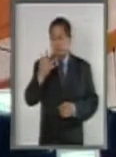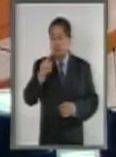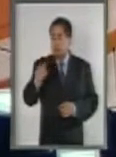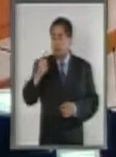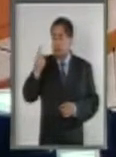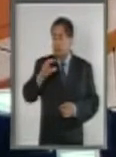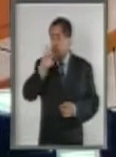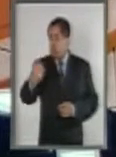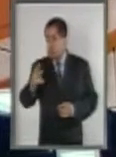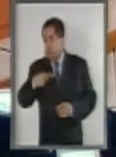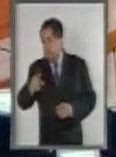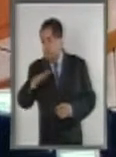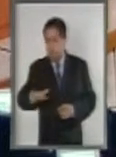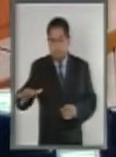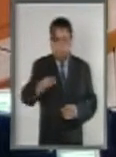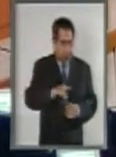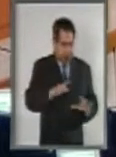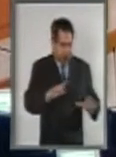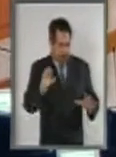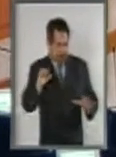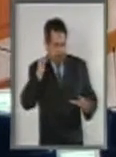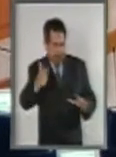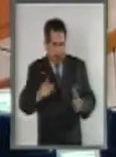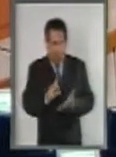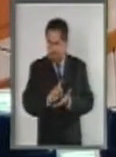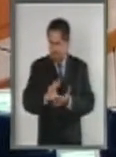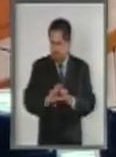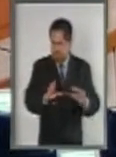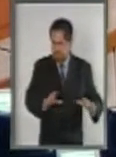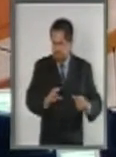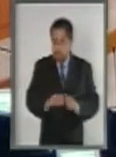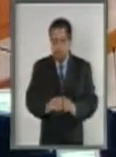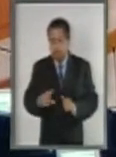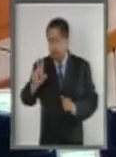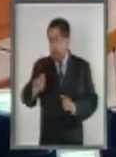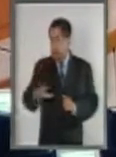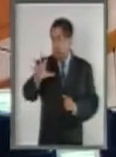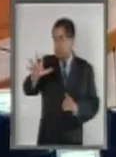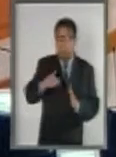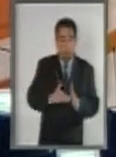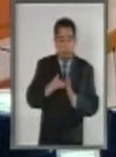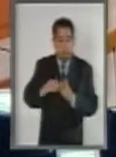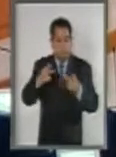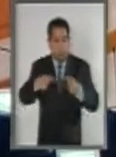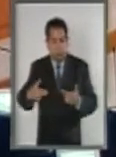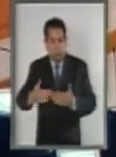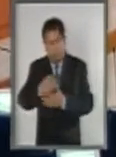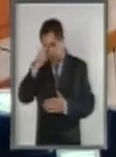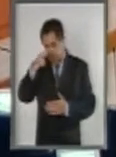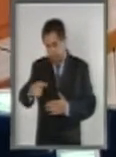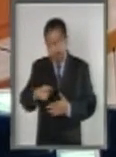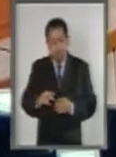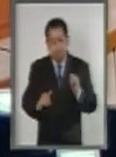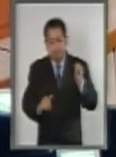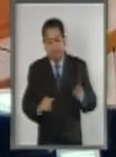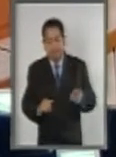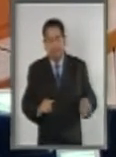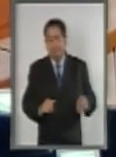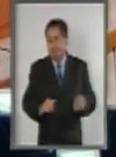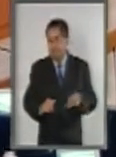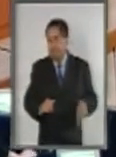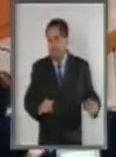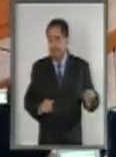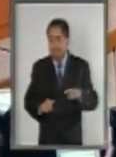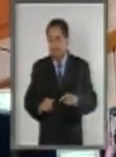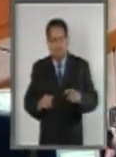5.1% de la población tiene algún problema de discapacidad. Y más de 85 millones de mexicanos se encuentran en condiciones